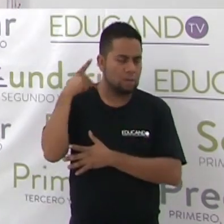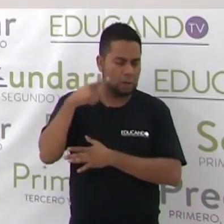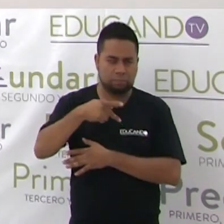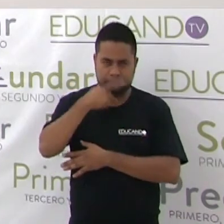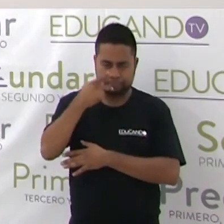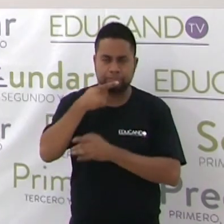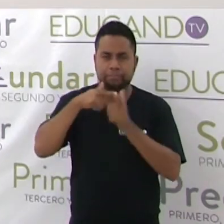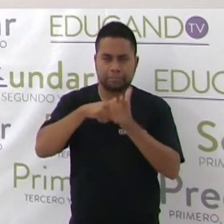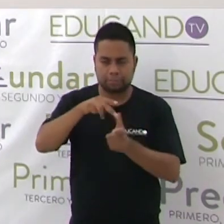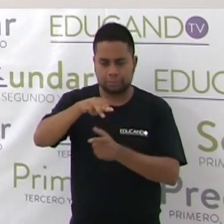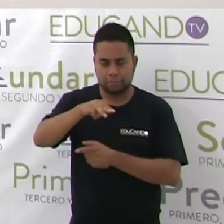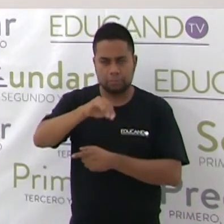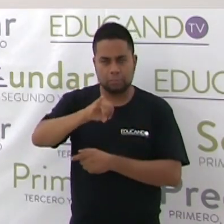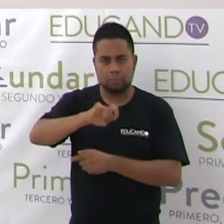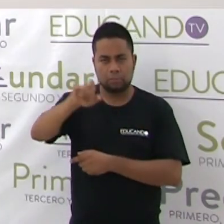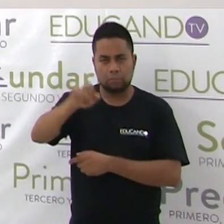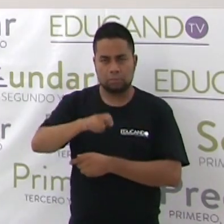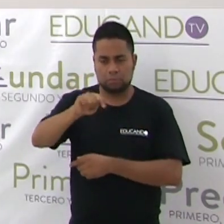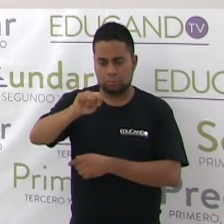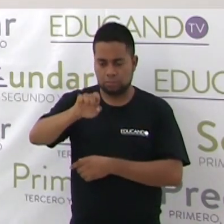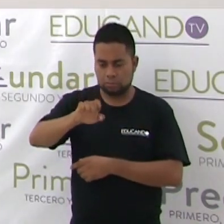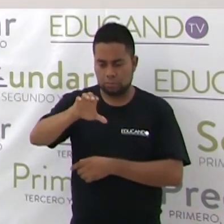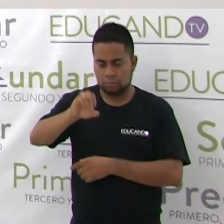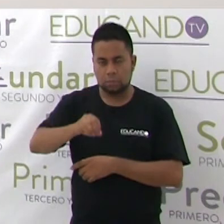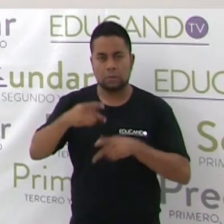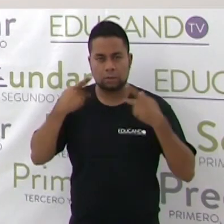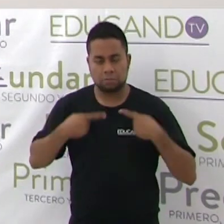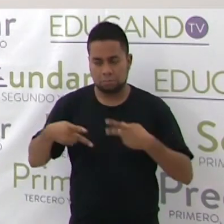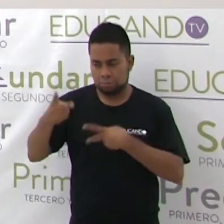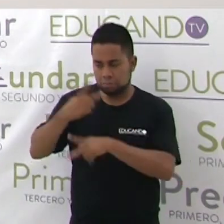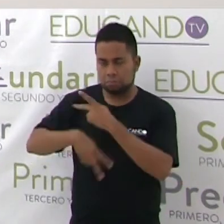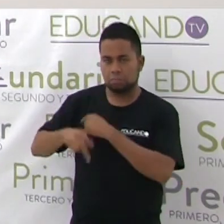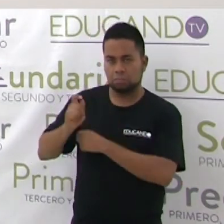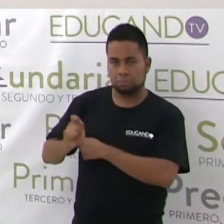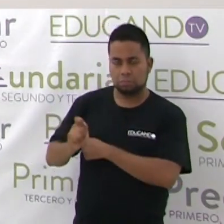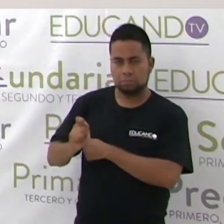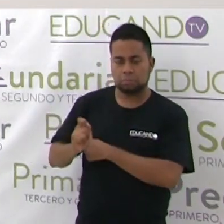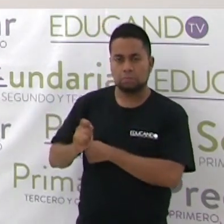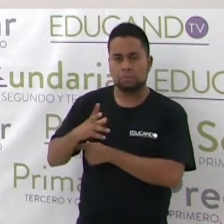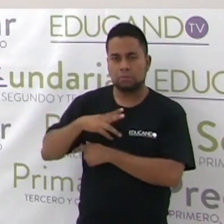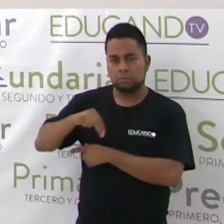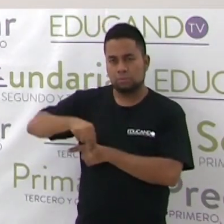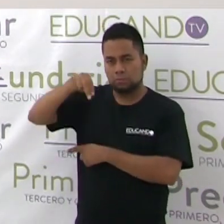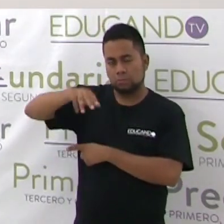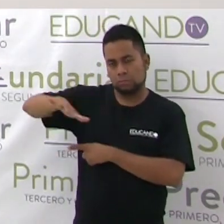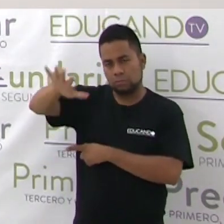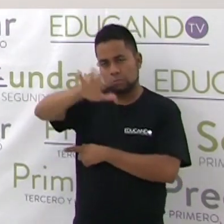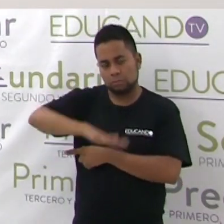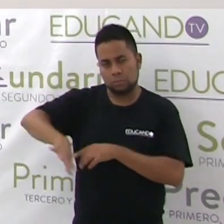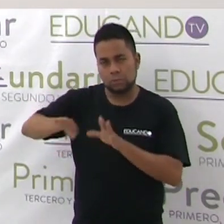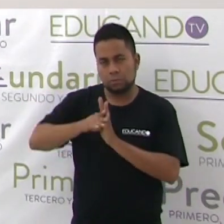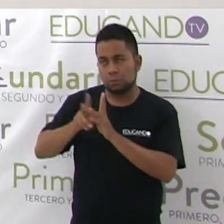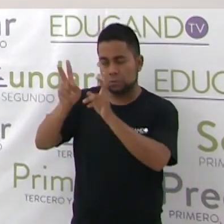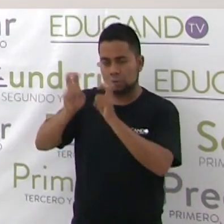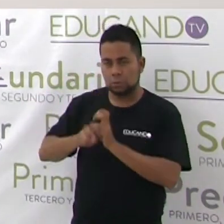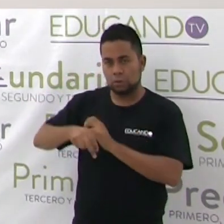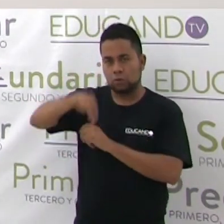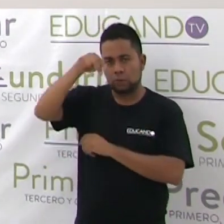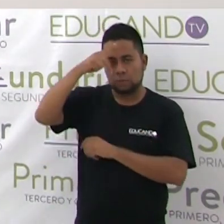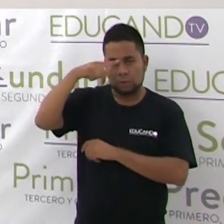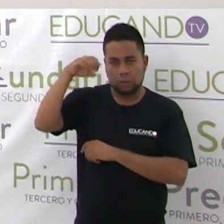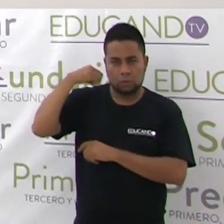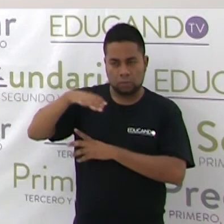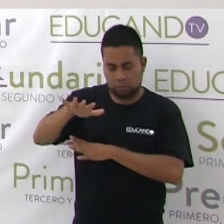Los mixtecos son personas que vienen de origen del norte, es su influencia del norte hacia